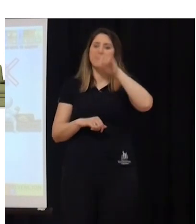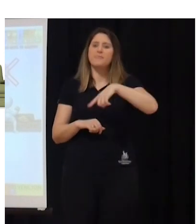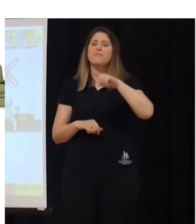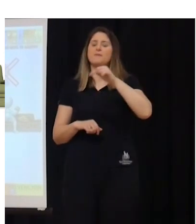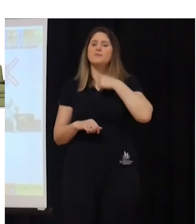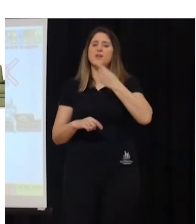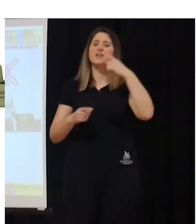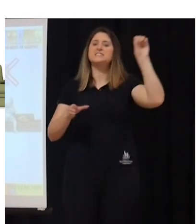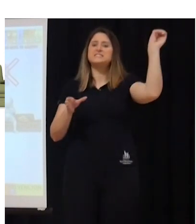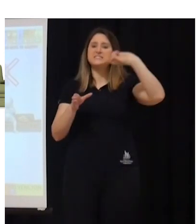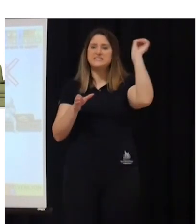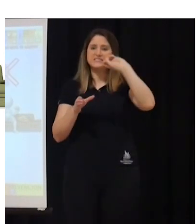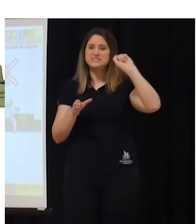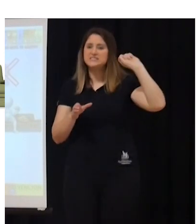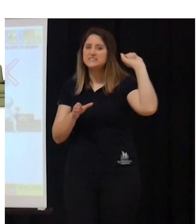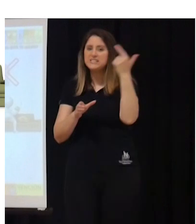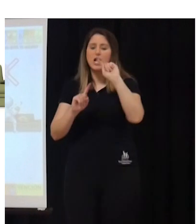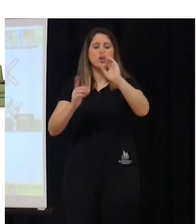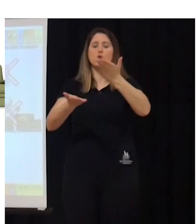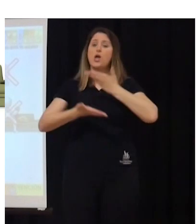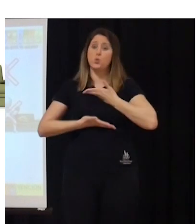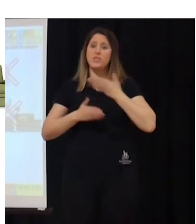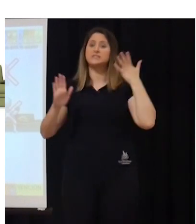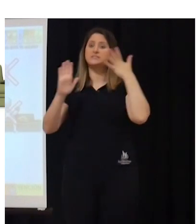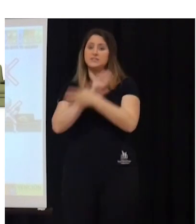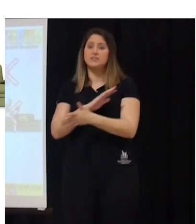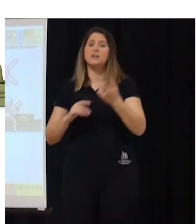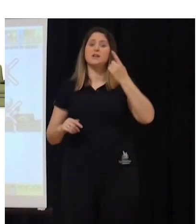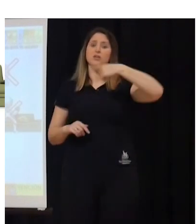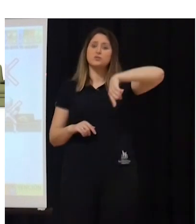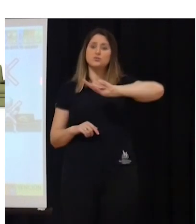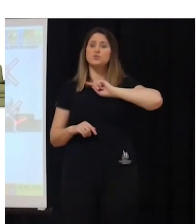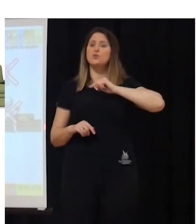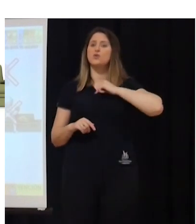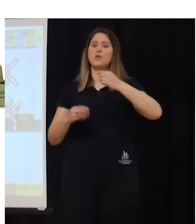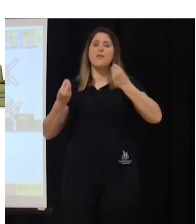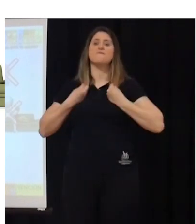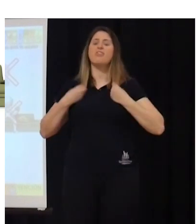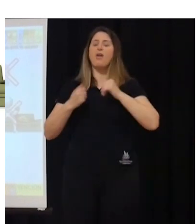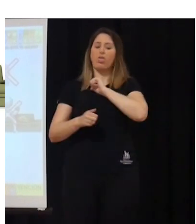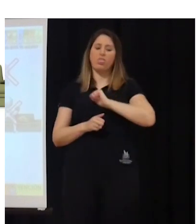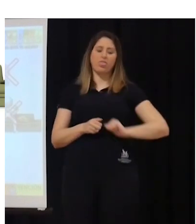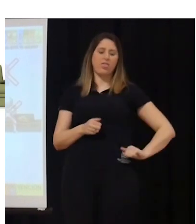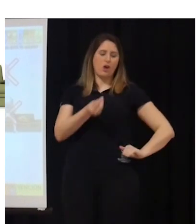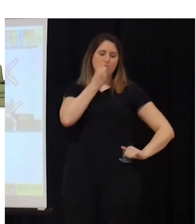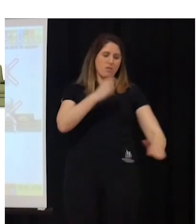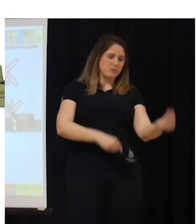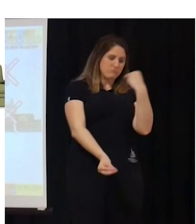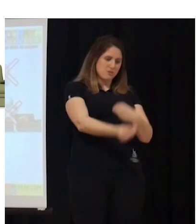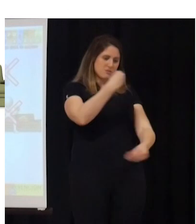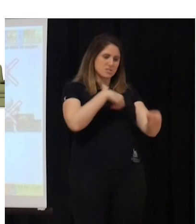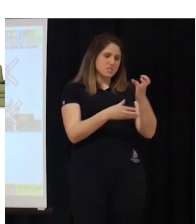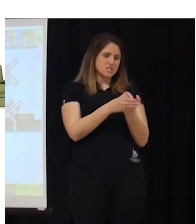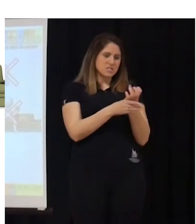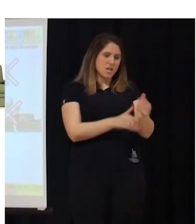sal, tampoco nos ayudan nada. Por tanto, tampoco esa vida sedentaria con comida basura y